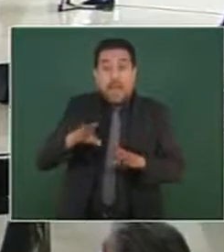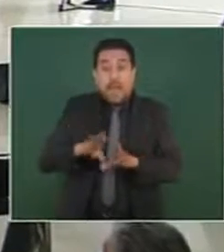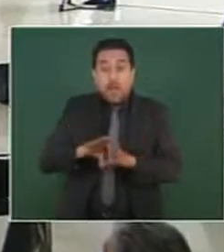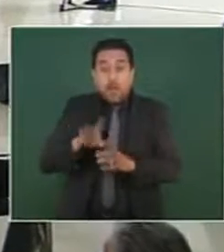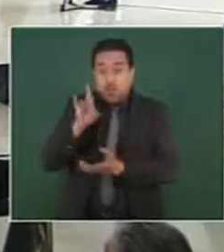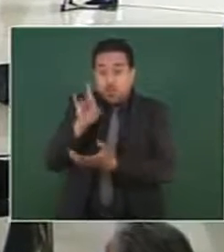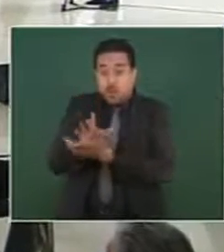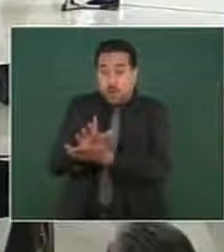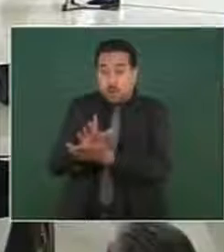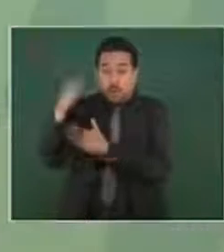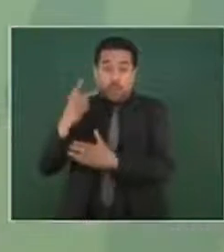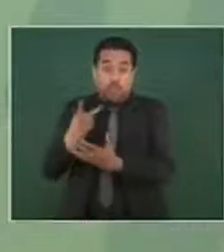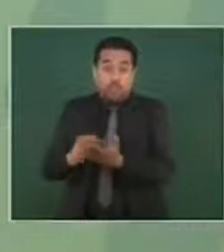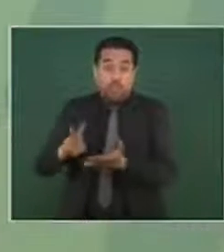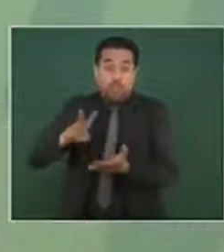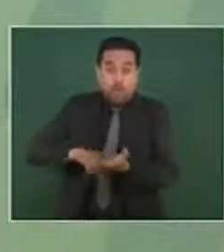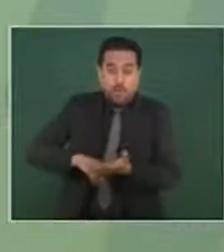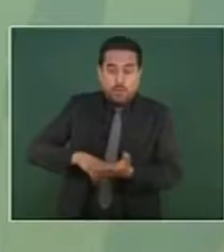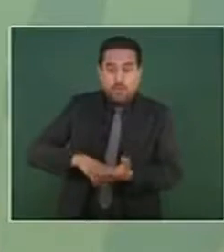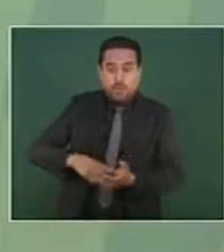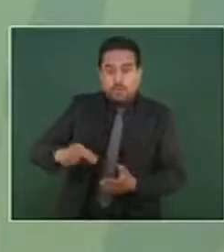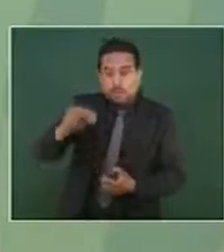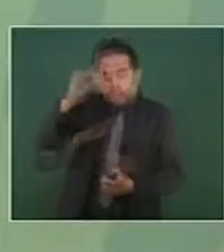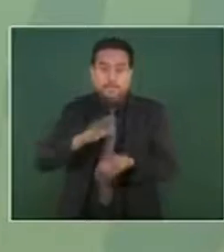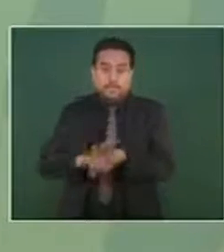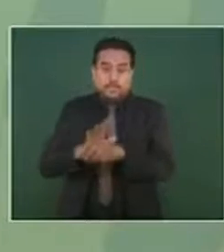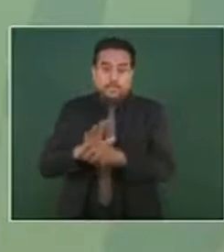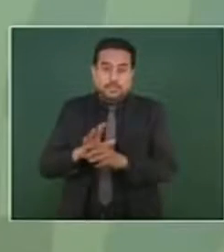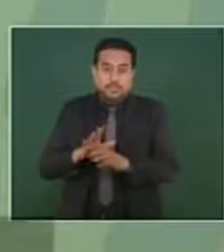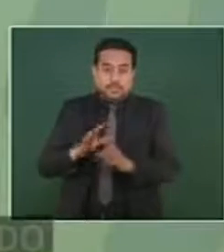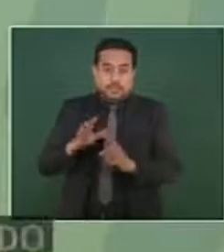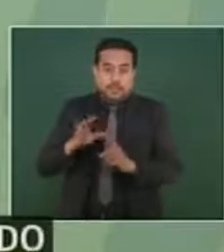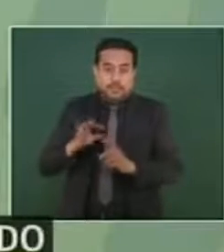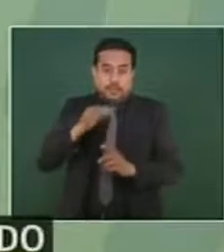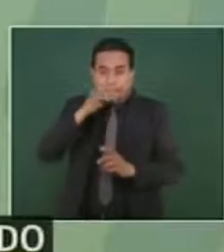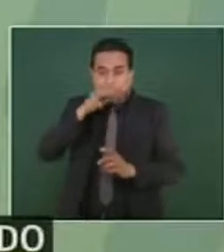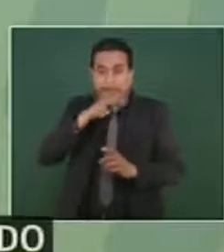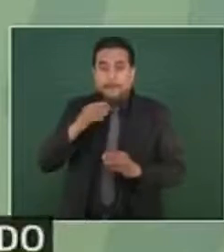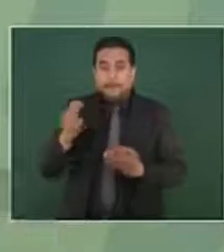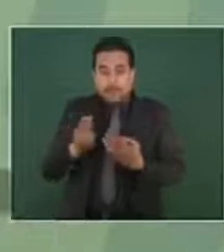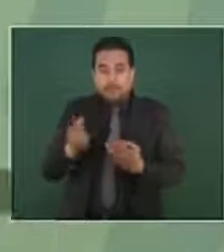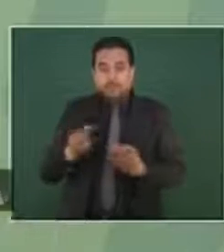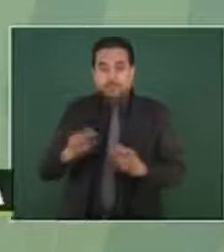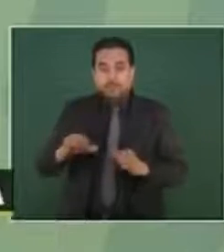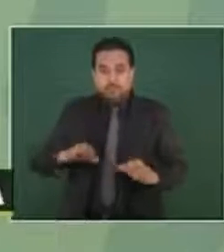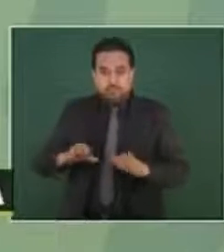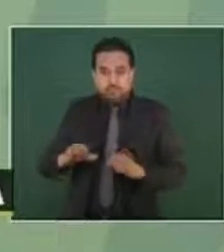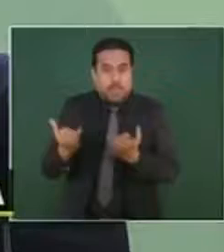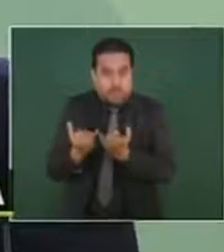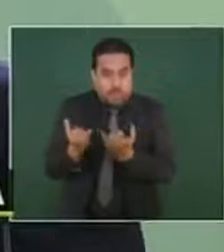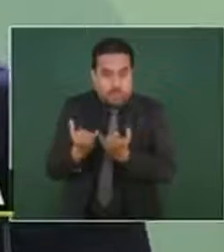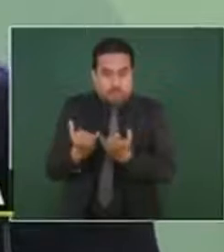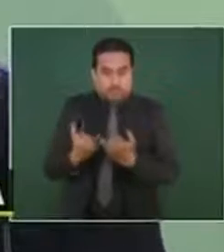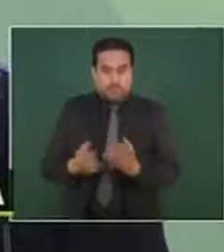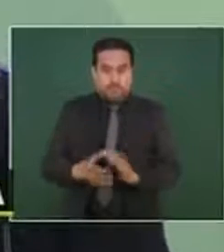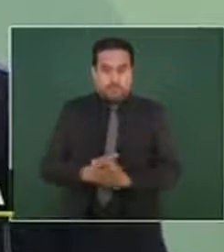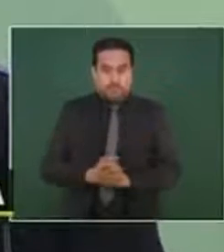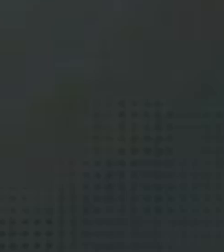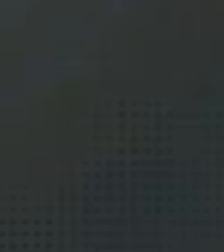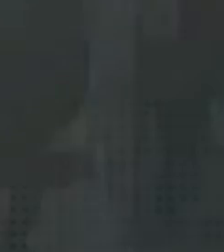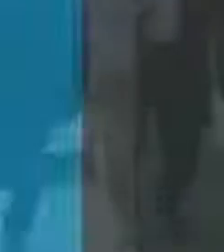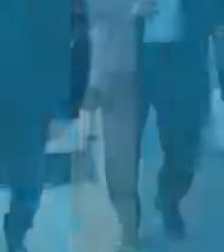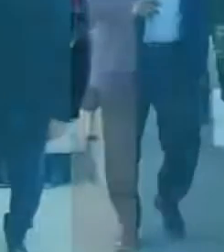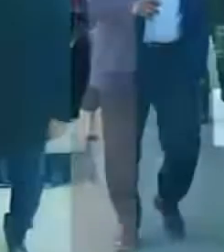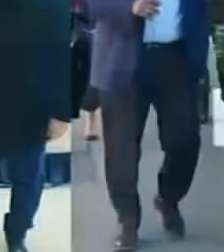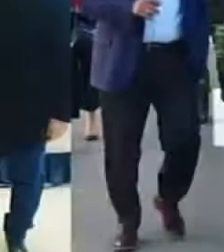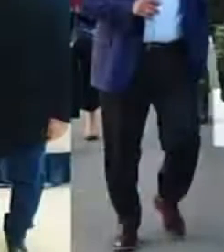fuerza, es un asunto sobre todo de inteligencia, de actuar como lo estamos haciendo de manera coordinada y de